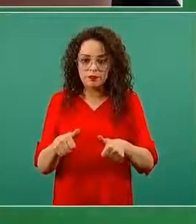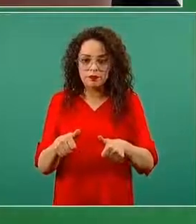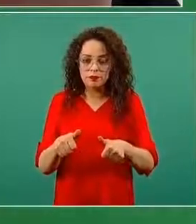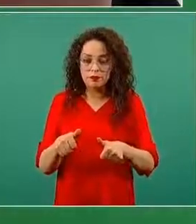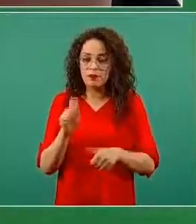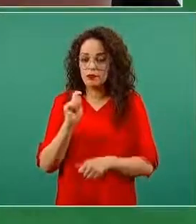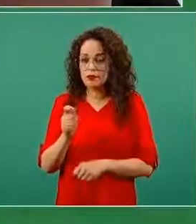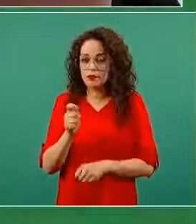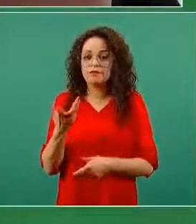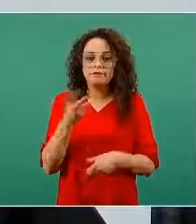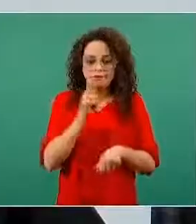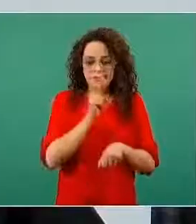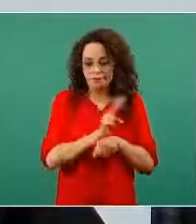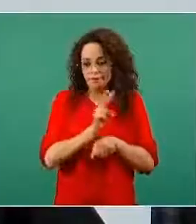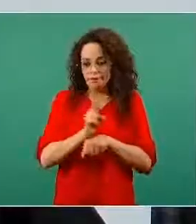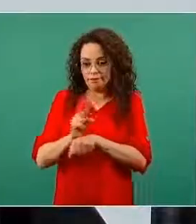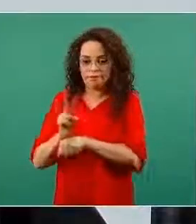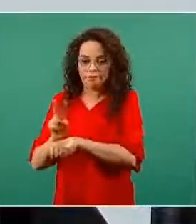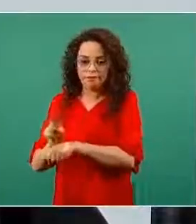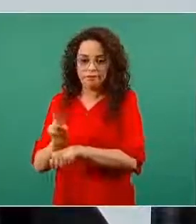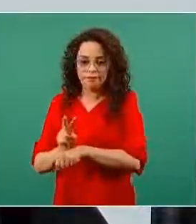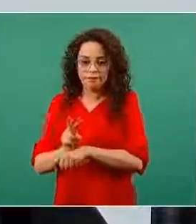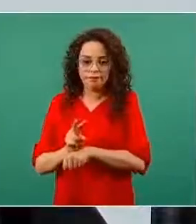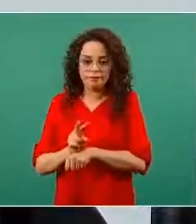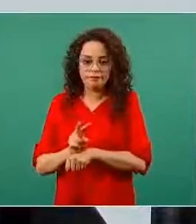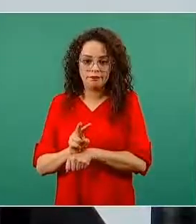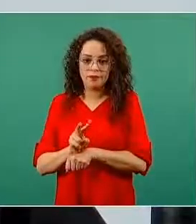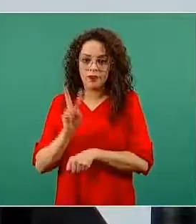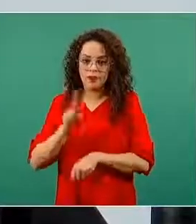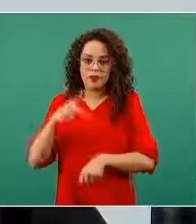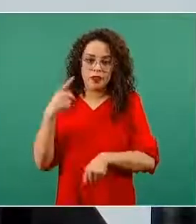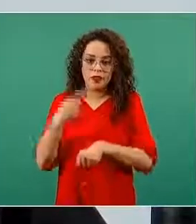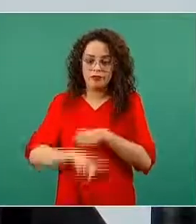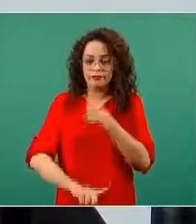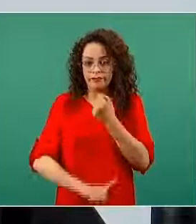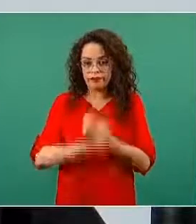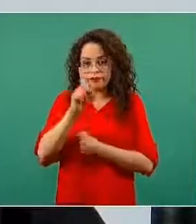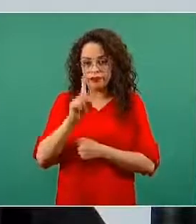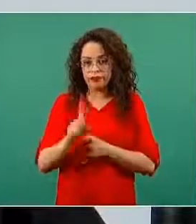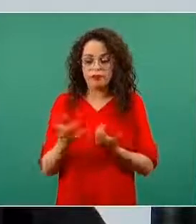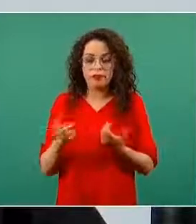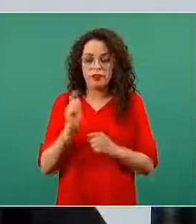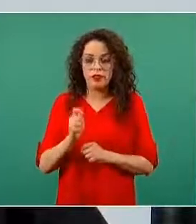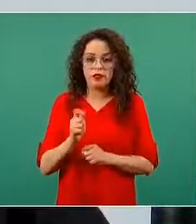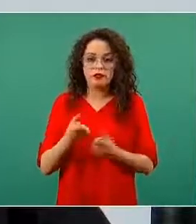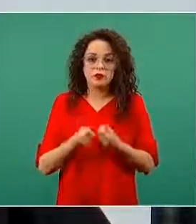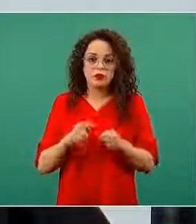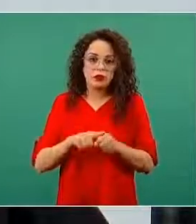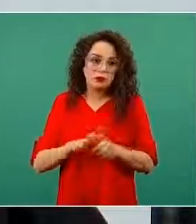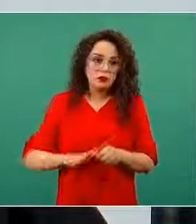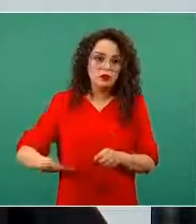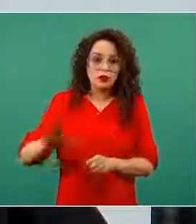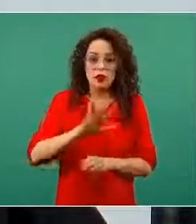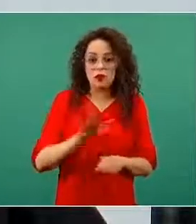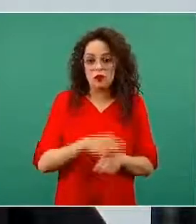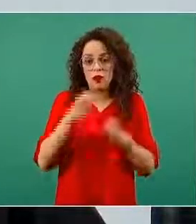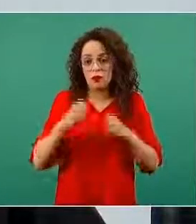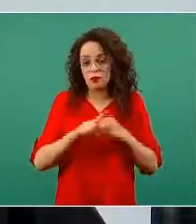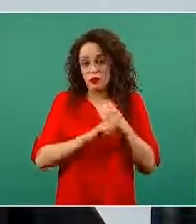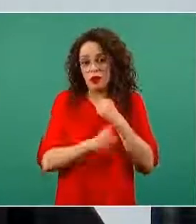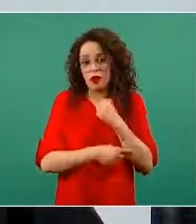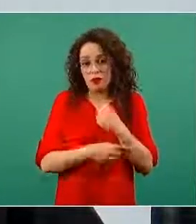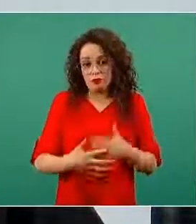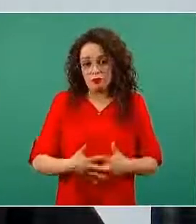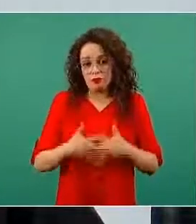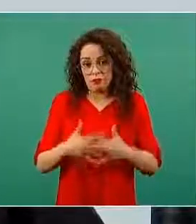todo el riesgo adicional, sobre todo el social, que tiene una adolescente que está embarazada, y en caso de que estas